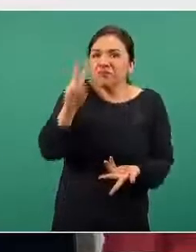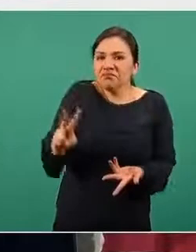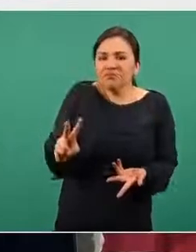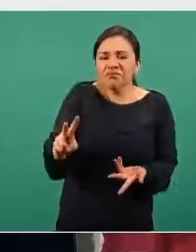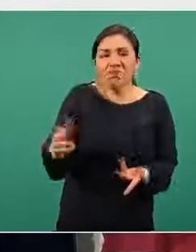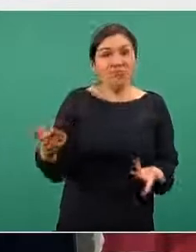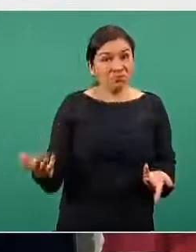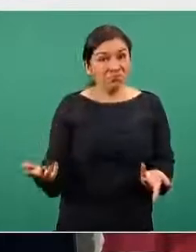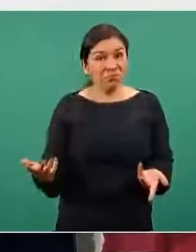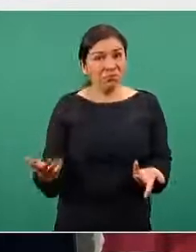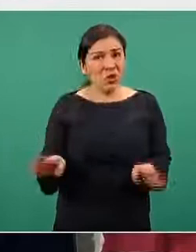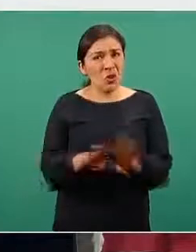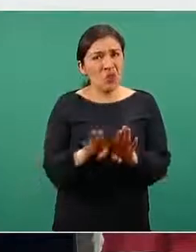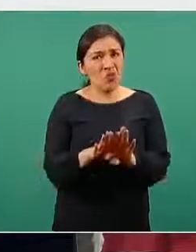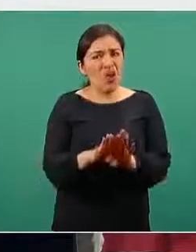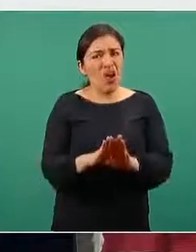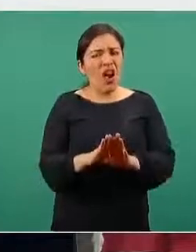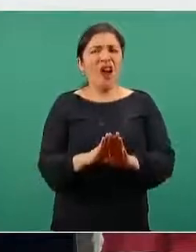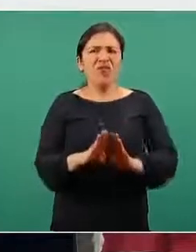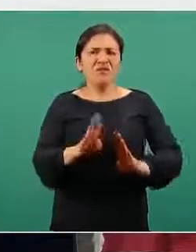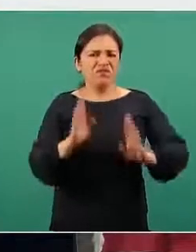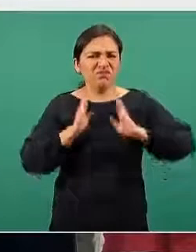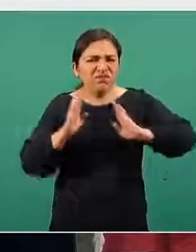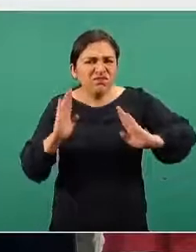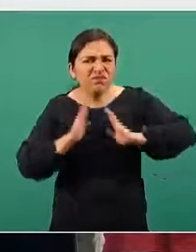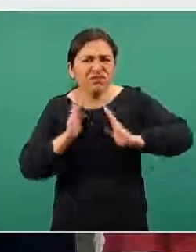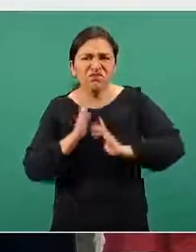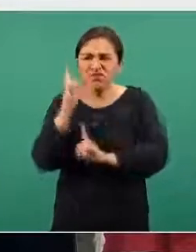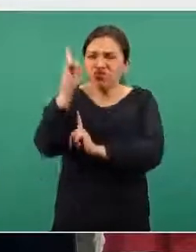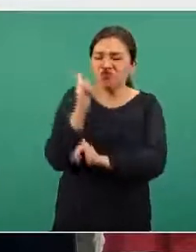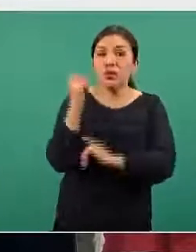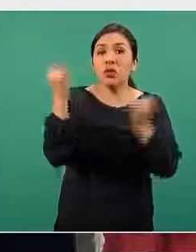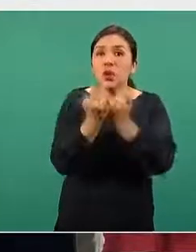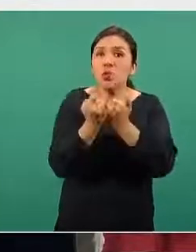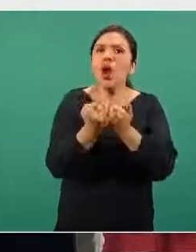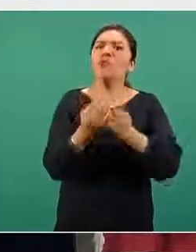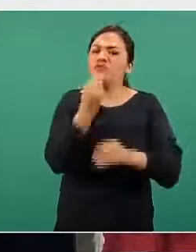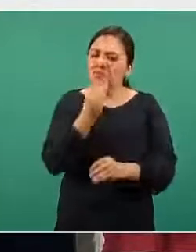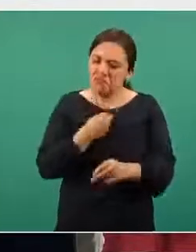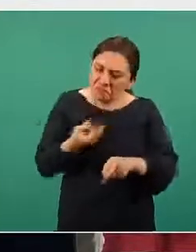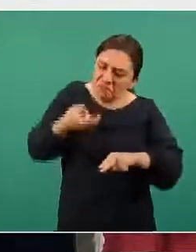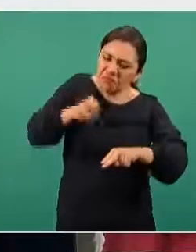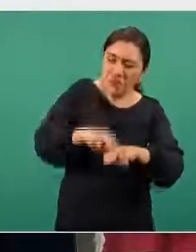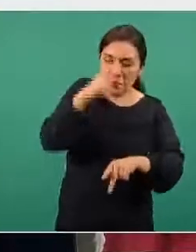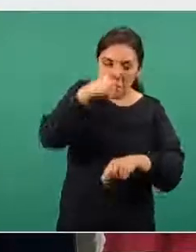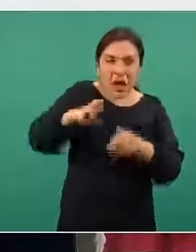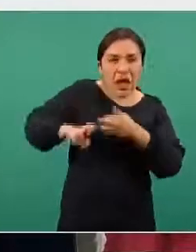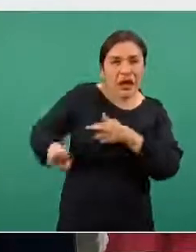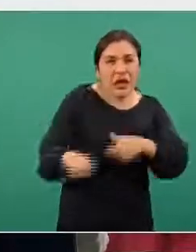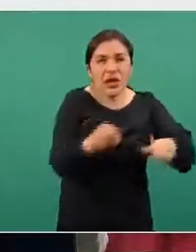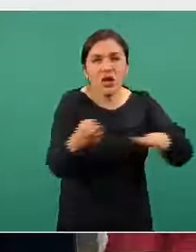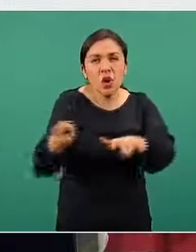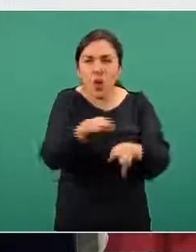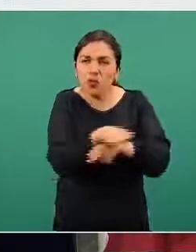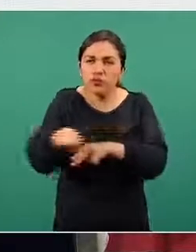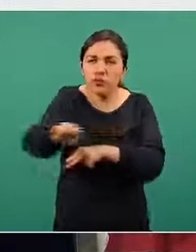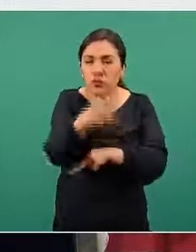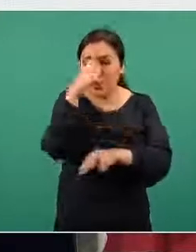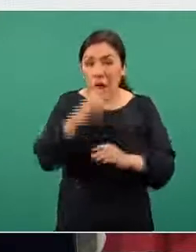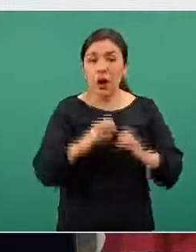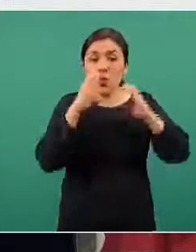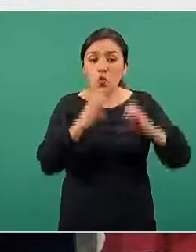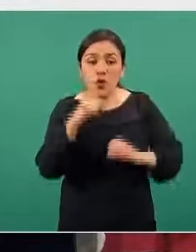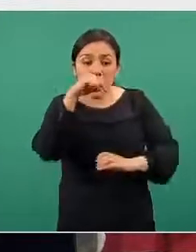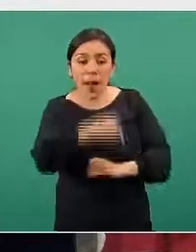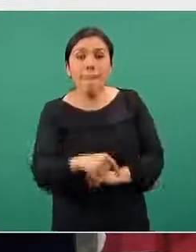miren, las Fuerzas Armadas atravesando un río, cuidando las vacunas para